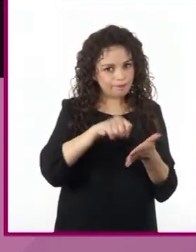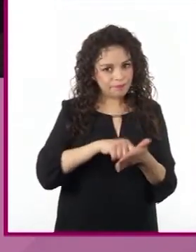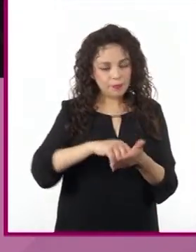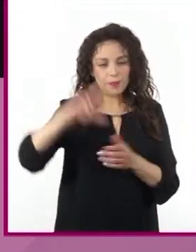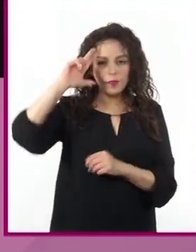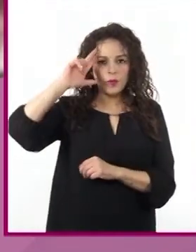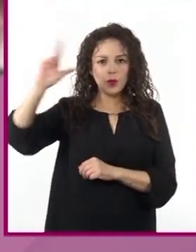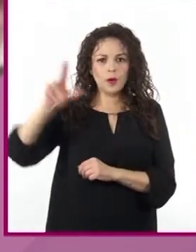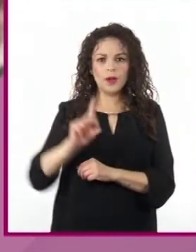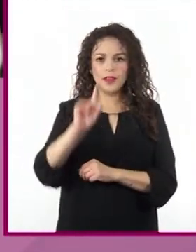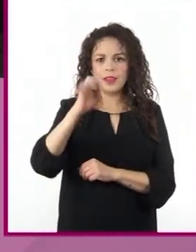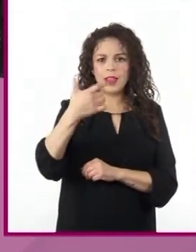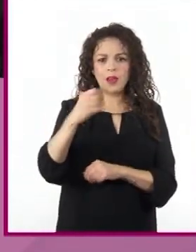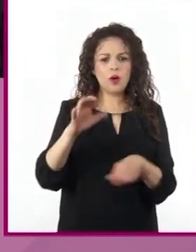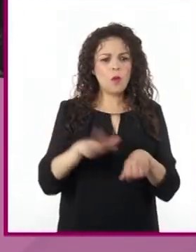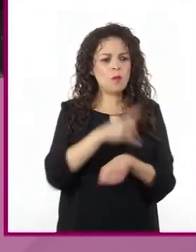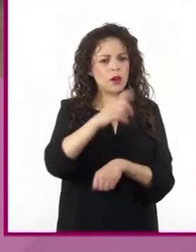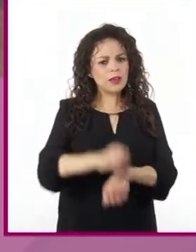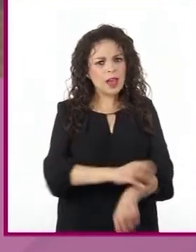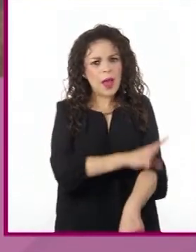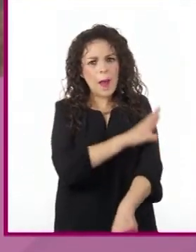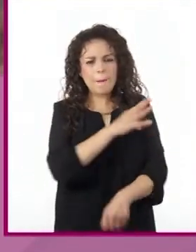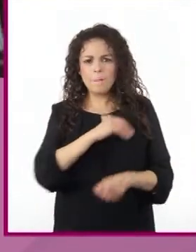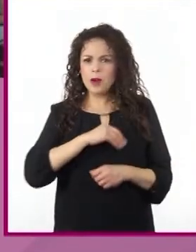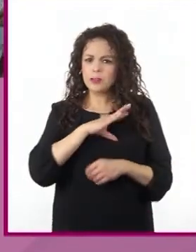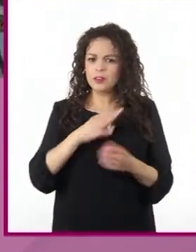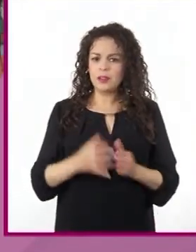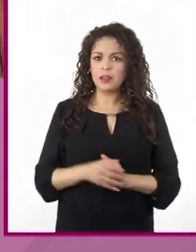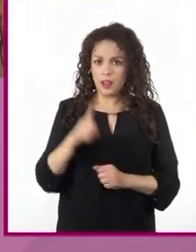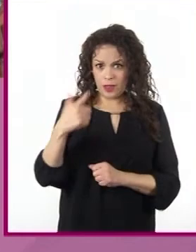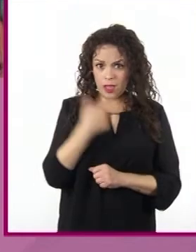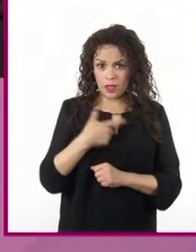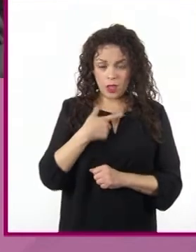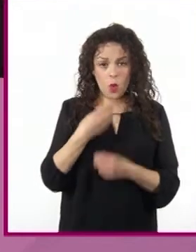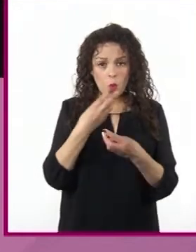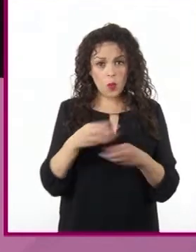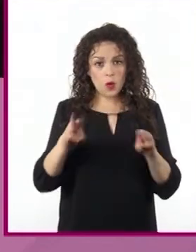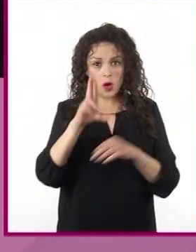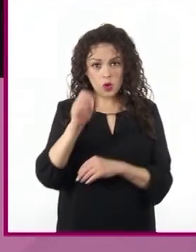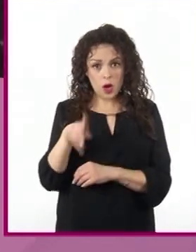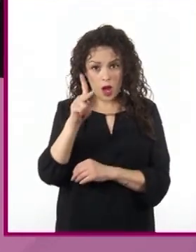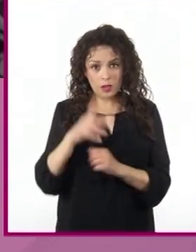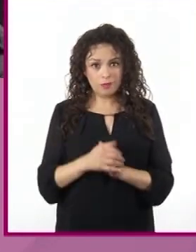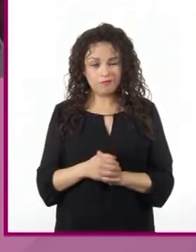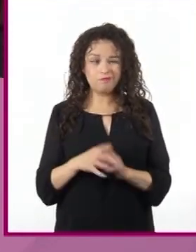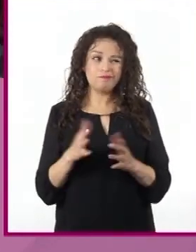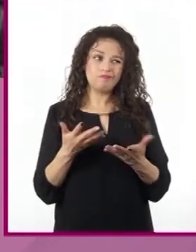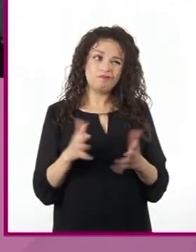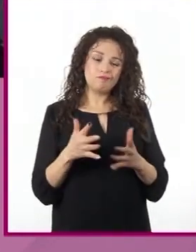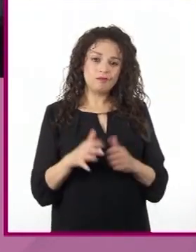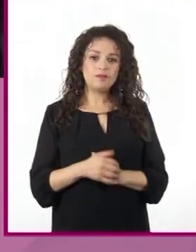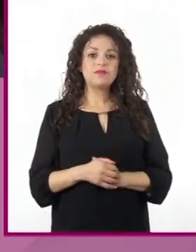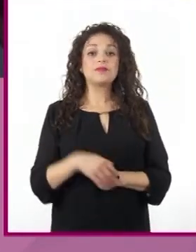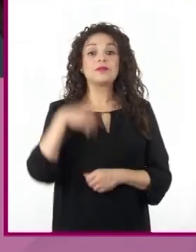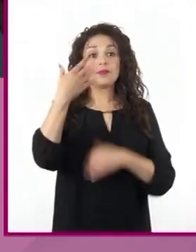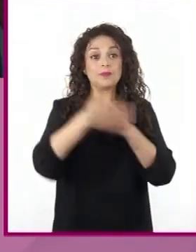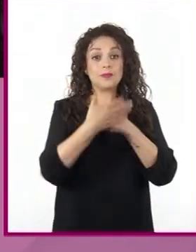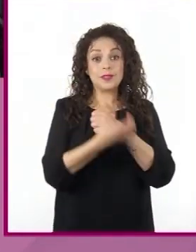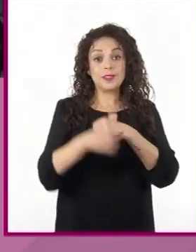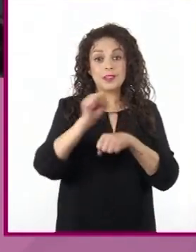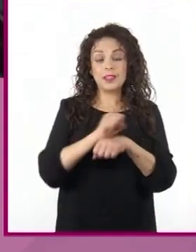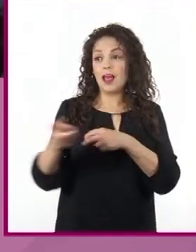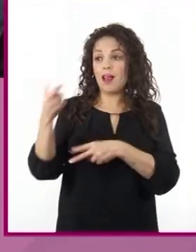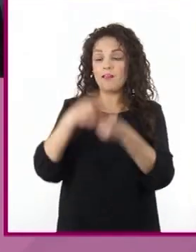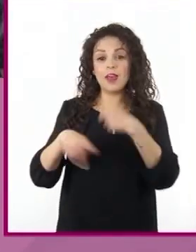tan emocionada? ¿A ti te gusta el rock? Pues no mucho, ¿por? Vendrá mi grupo favorito la siguiente semana y tengo muchas ganas